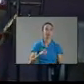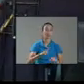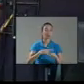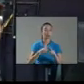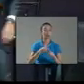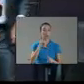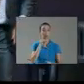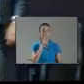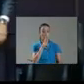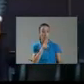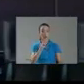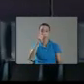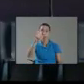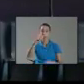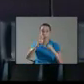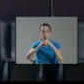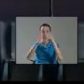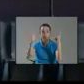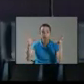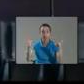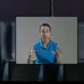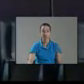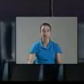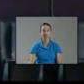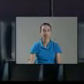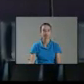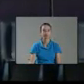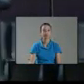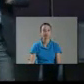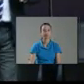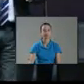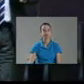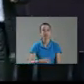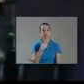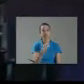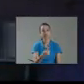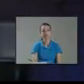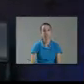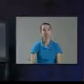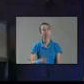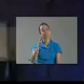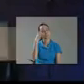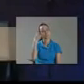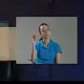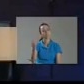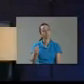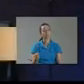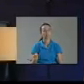5:30 de la mañana. Que Dios lo bendiga, lo guarde. Amén y amén.